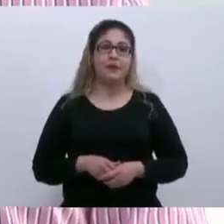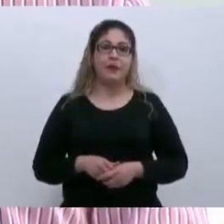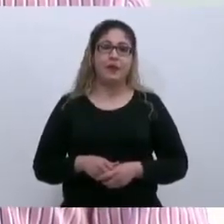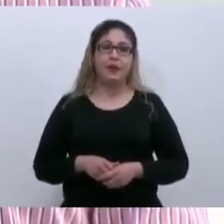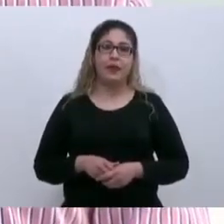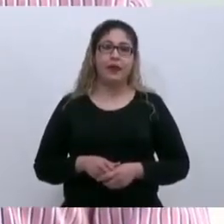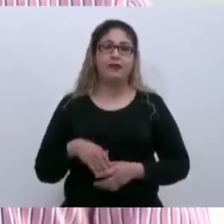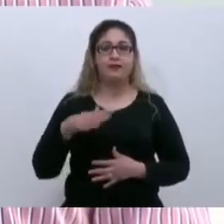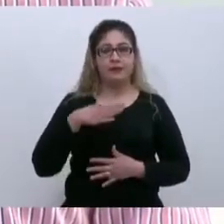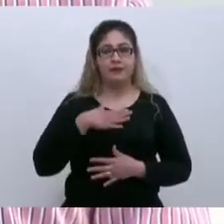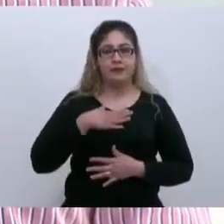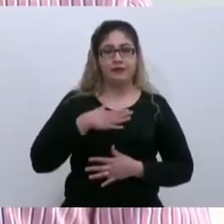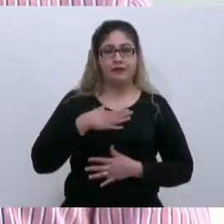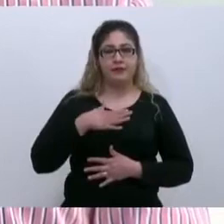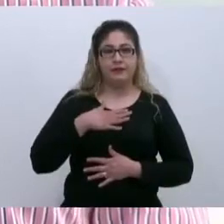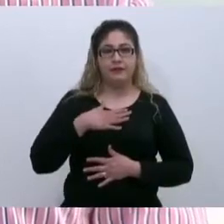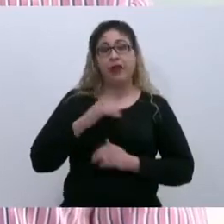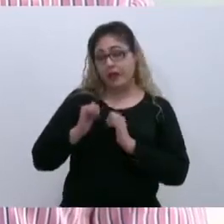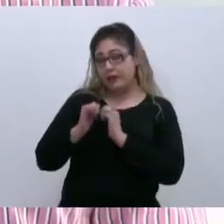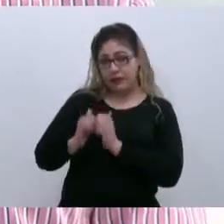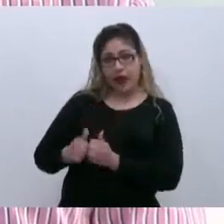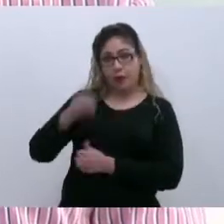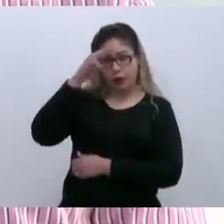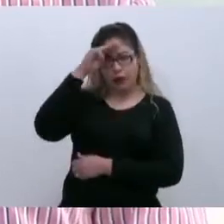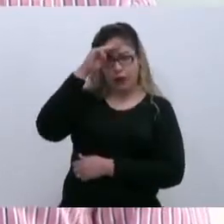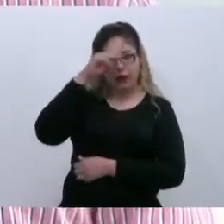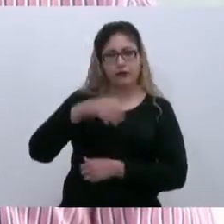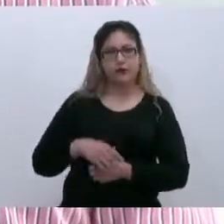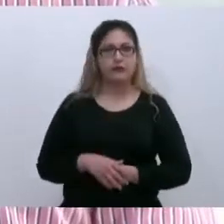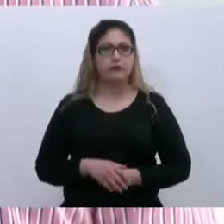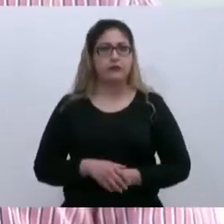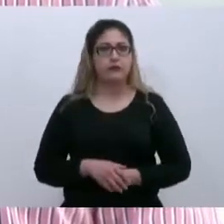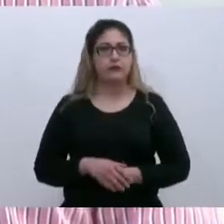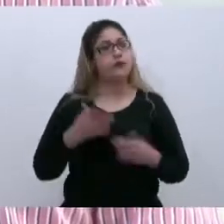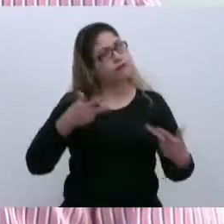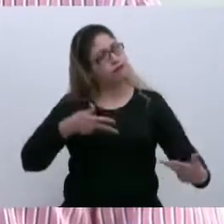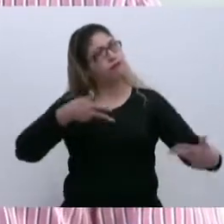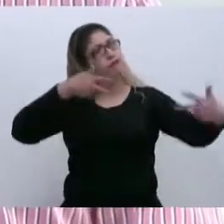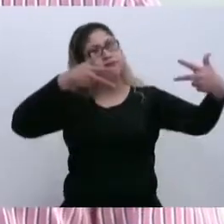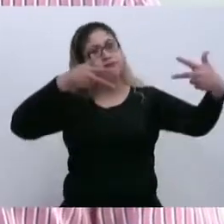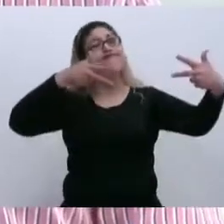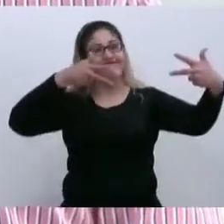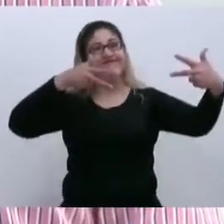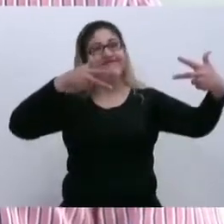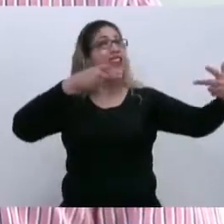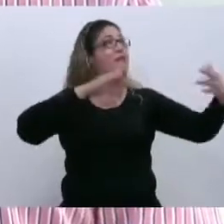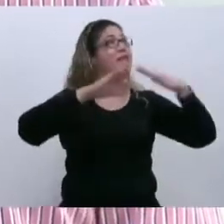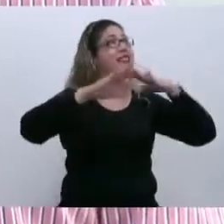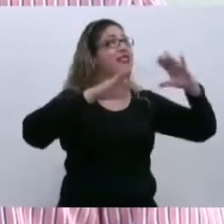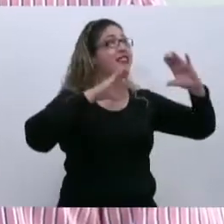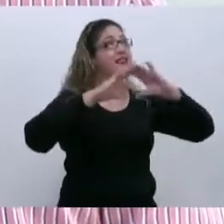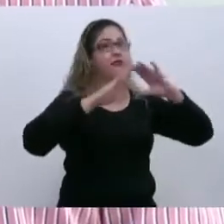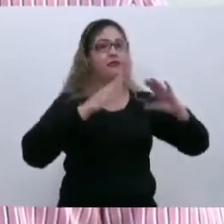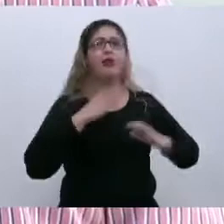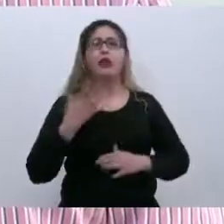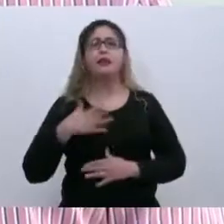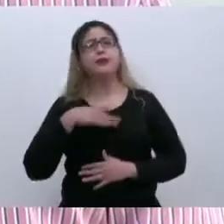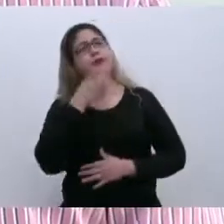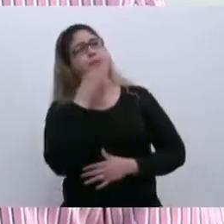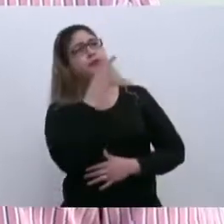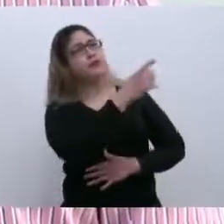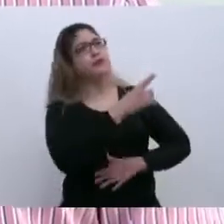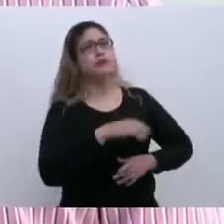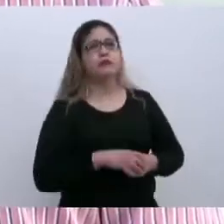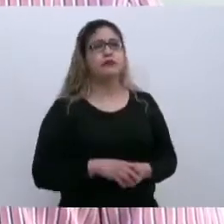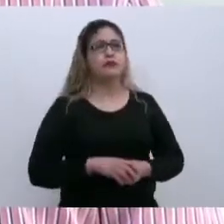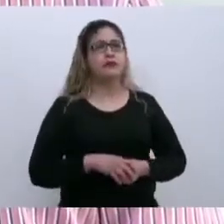Estaba yo en Monterrey y hablé por teléfono con él y le planteé de que nos podían